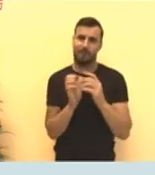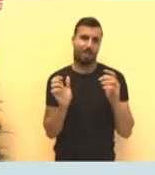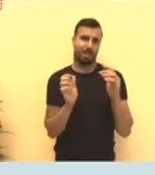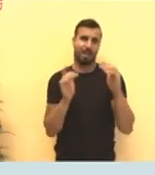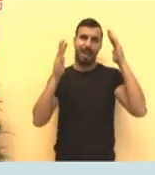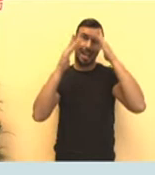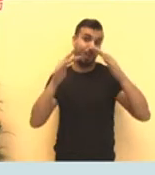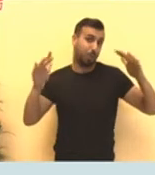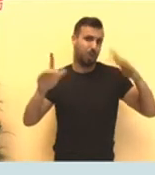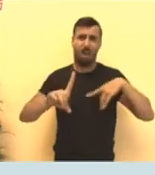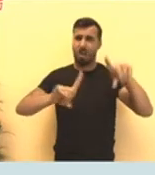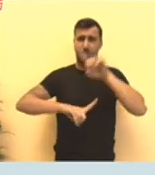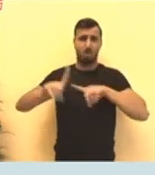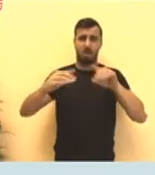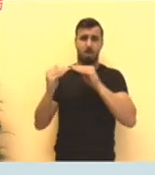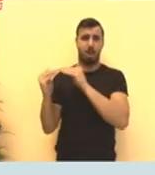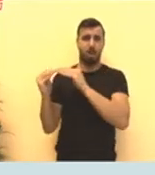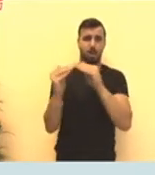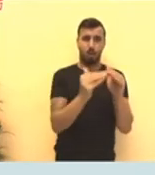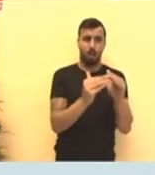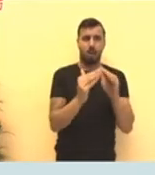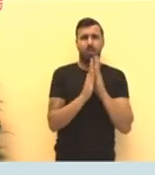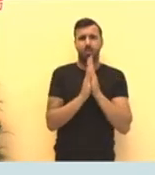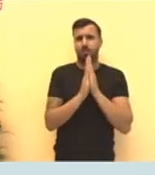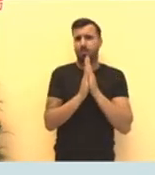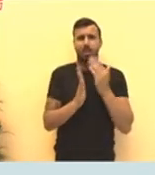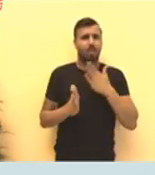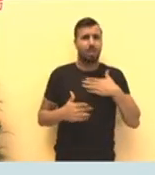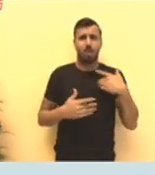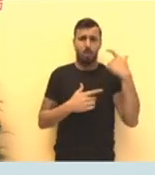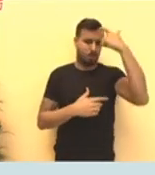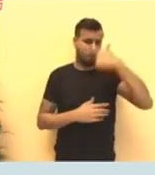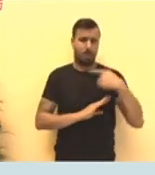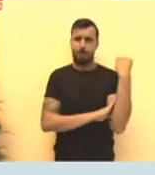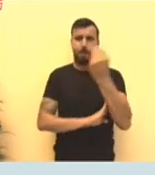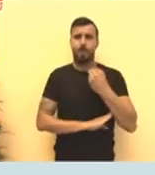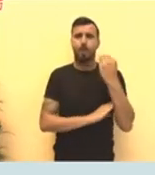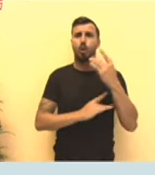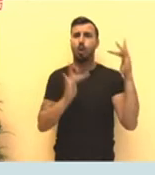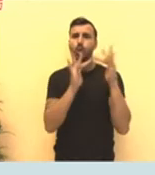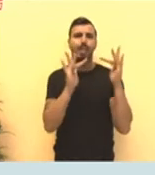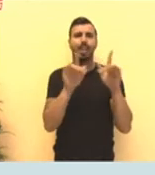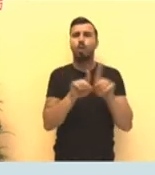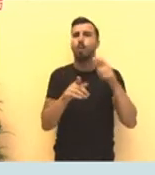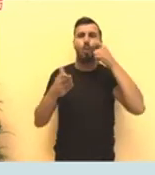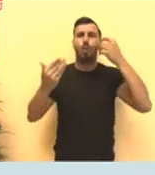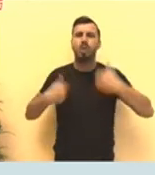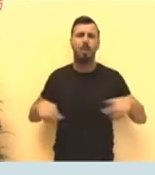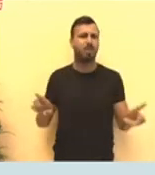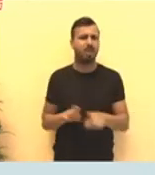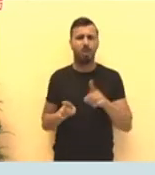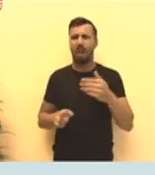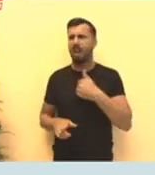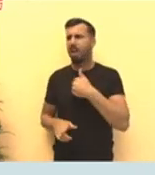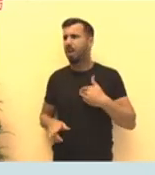mismas problemáticas. Entonces, simplemente que se nos trate como personas de una buena vez. No como dependientes, ni como minusválidos, ni